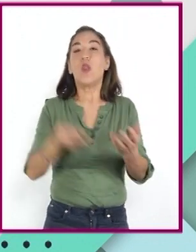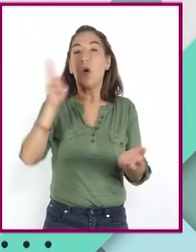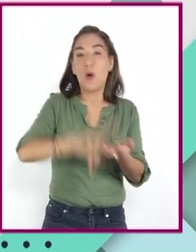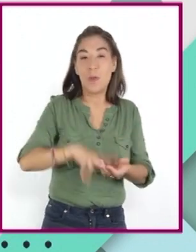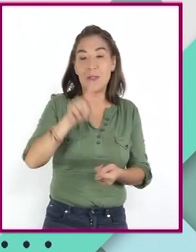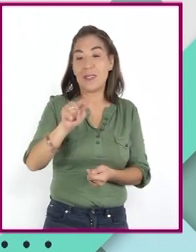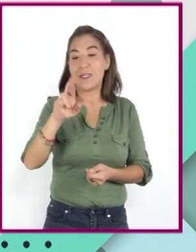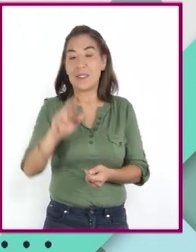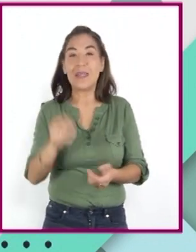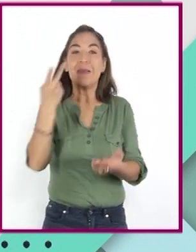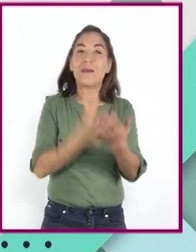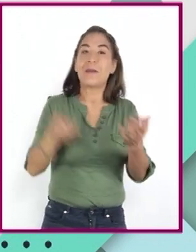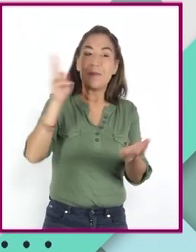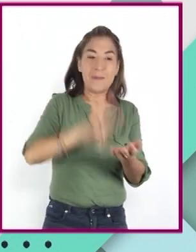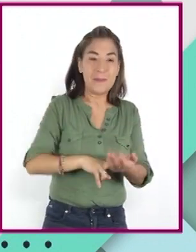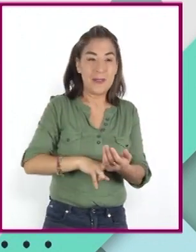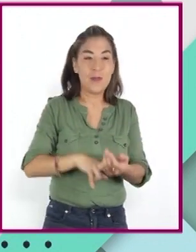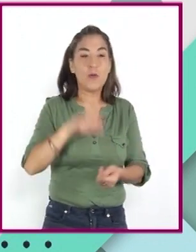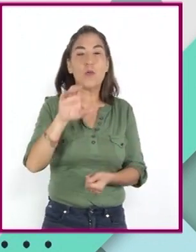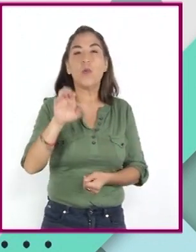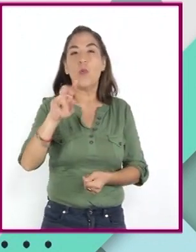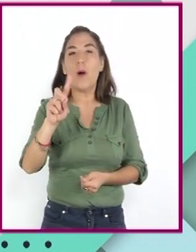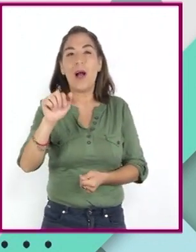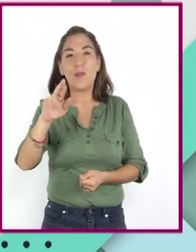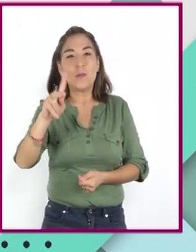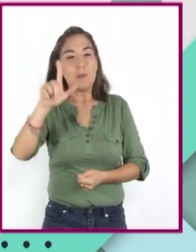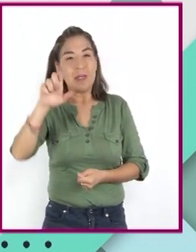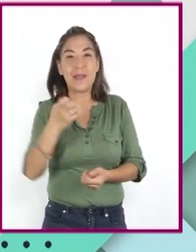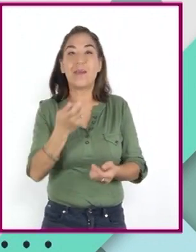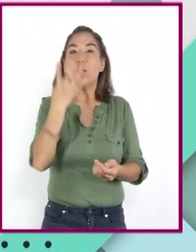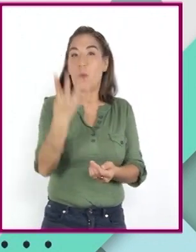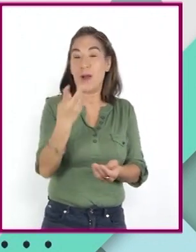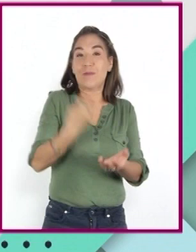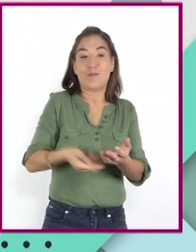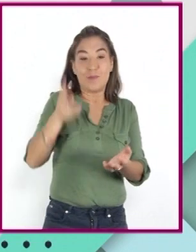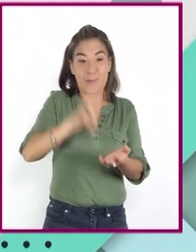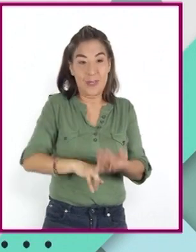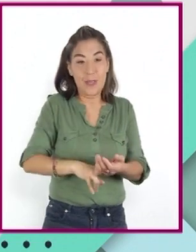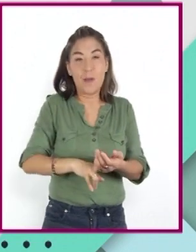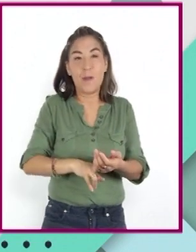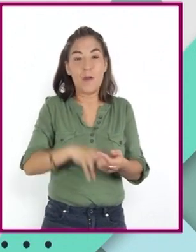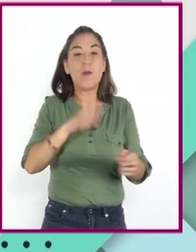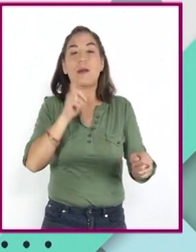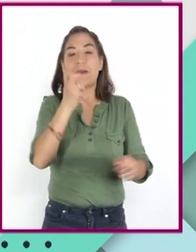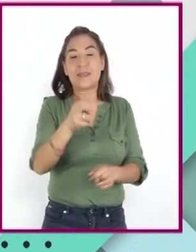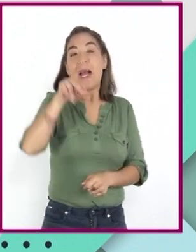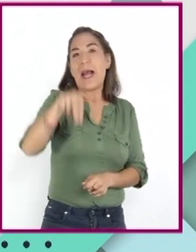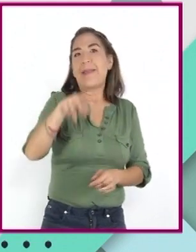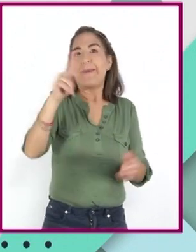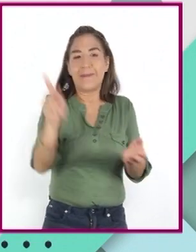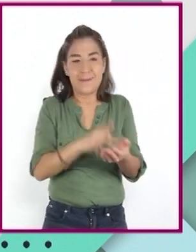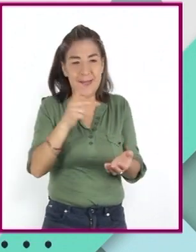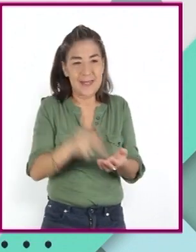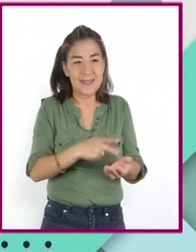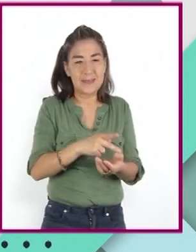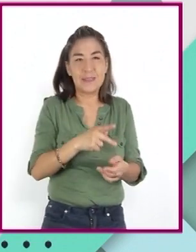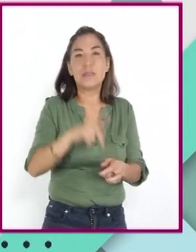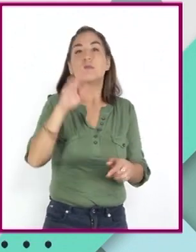triple, cuádruple, producto, n veces y por efectivamente hacen referencia a